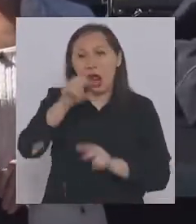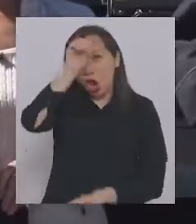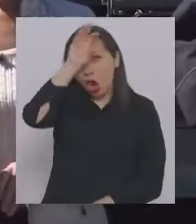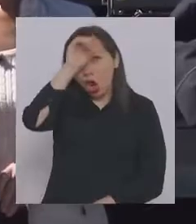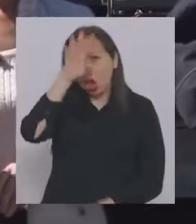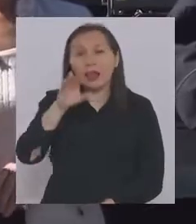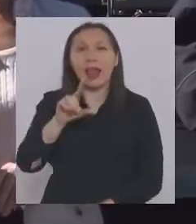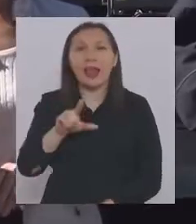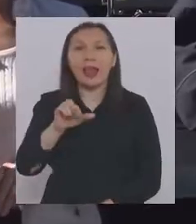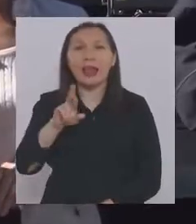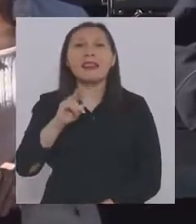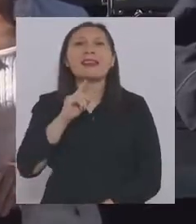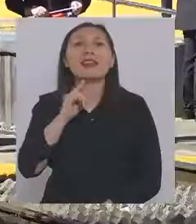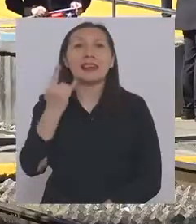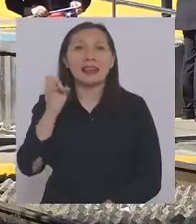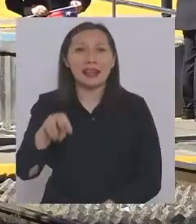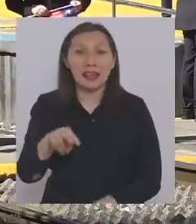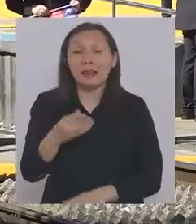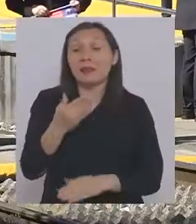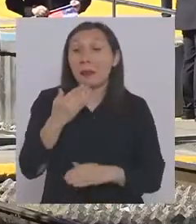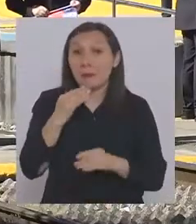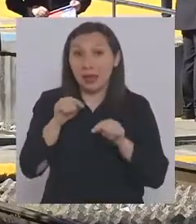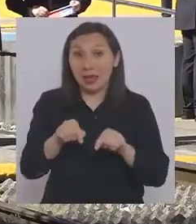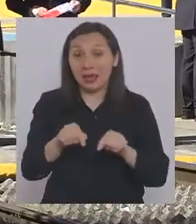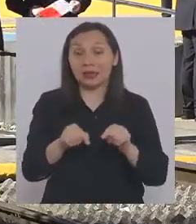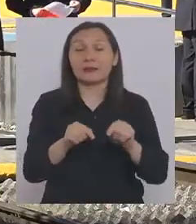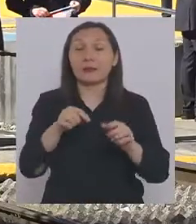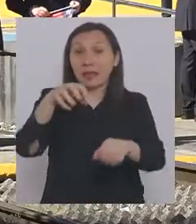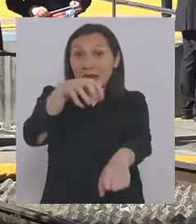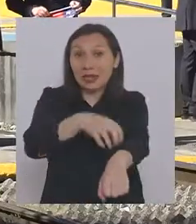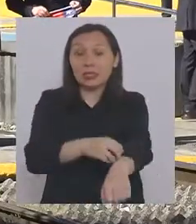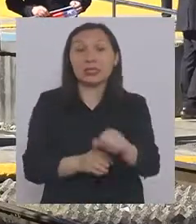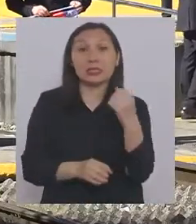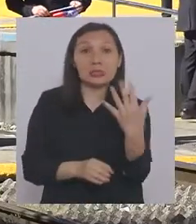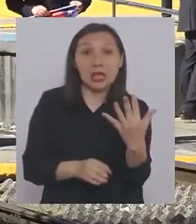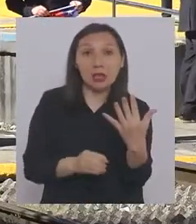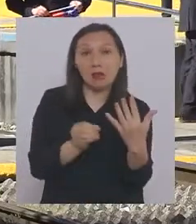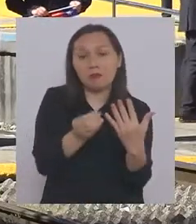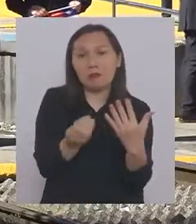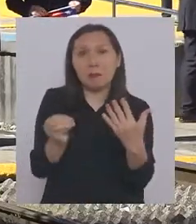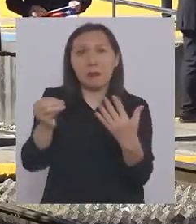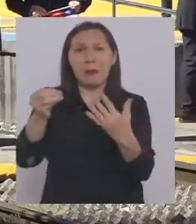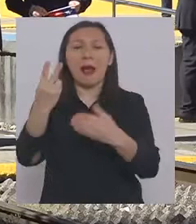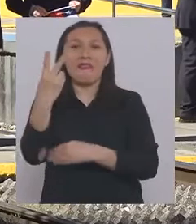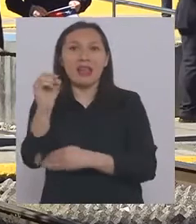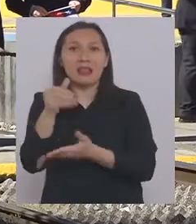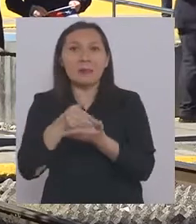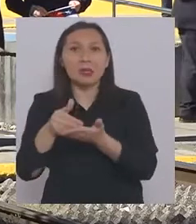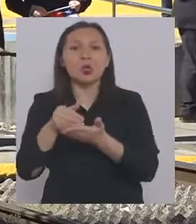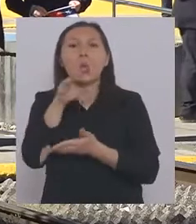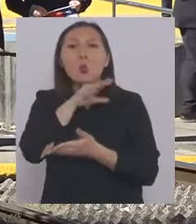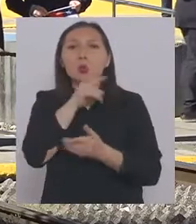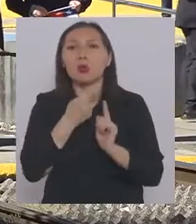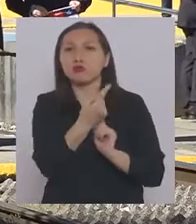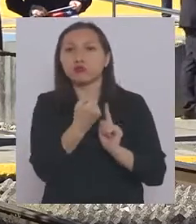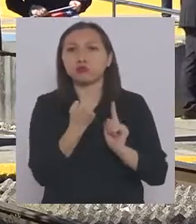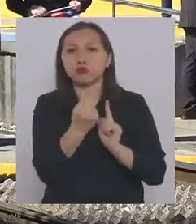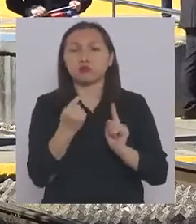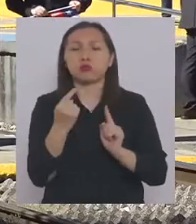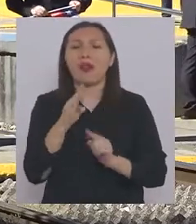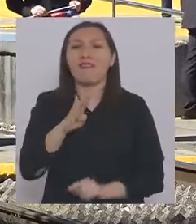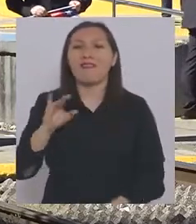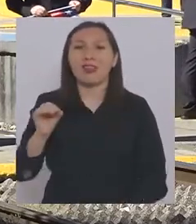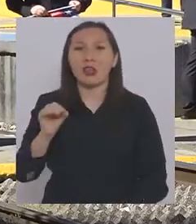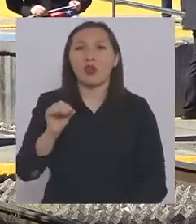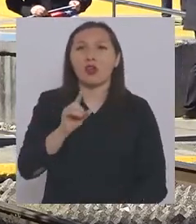Y esto significa que en esta región vamos a pasar de 5 a 20 millones de pasajeros al año que ocupan el biotren.